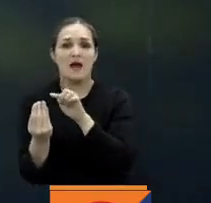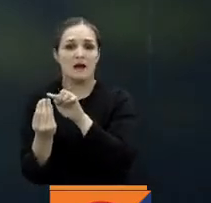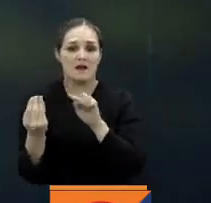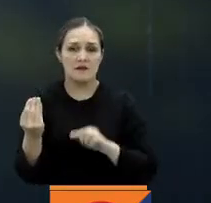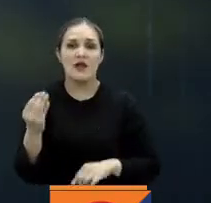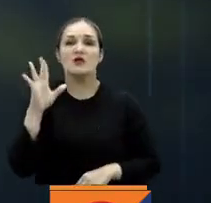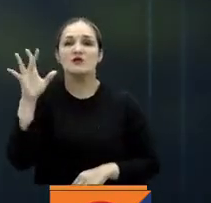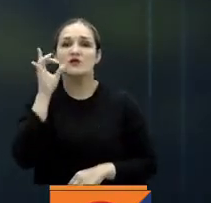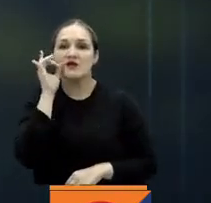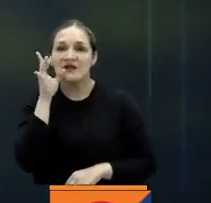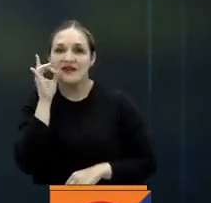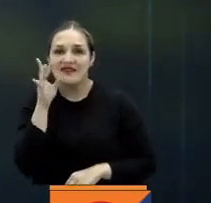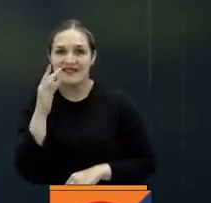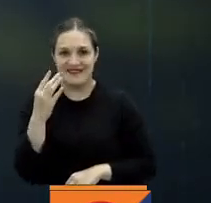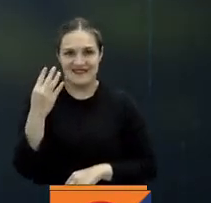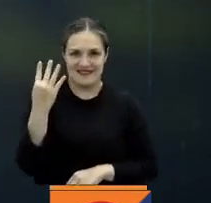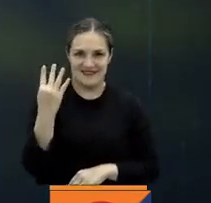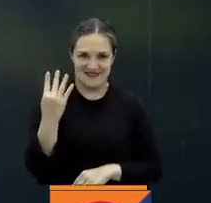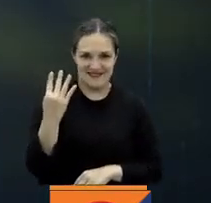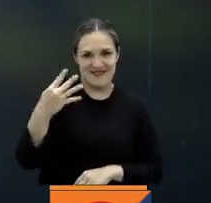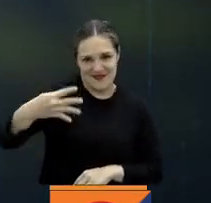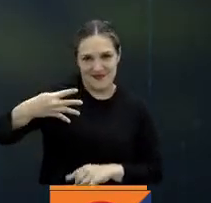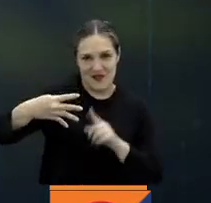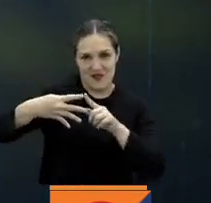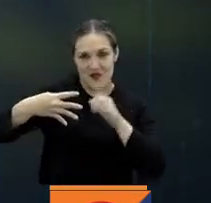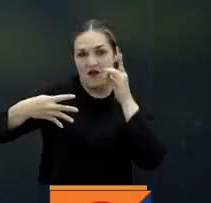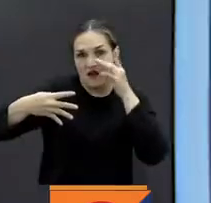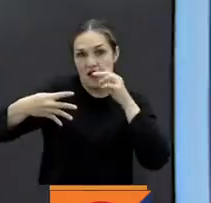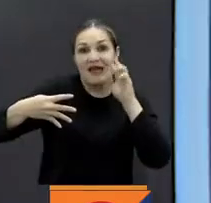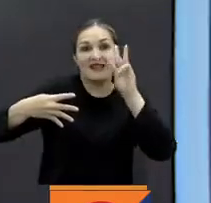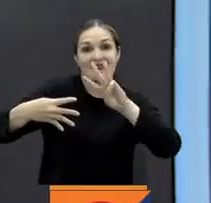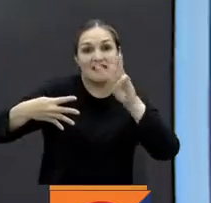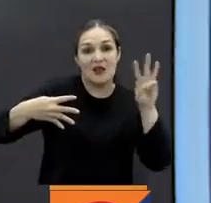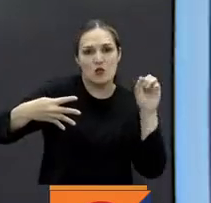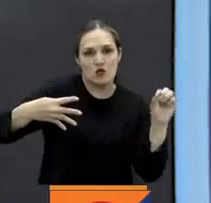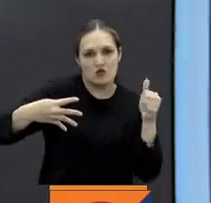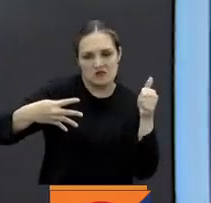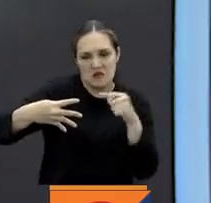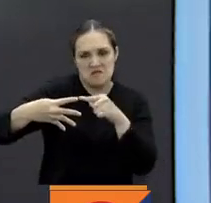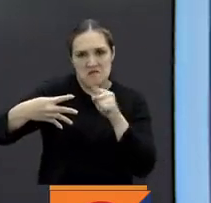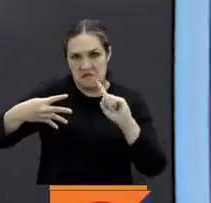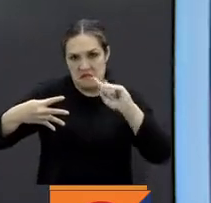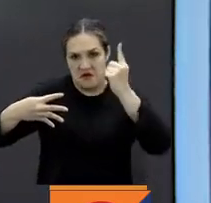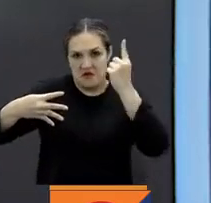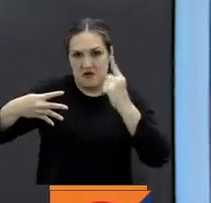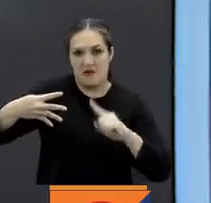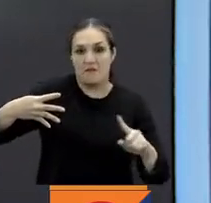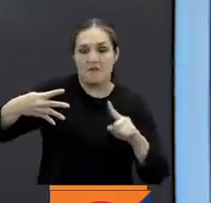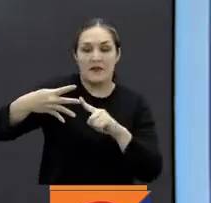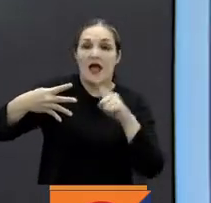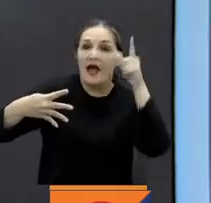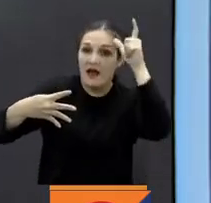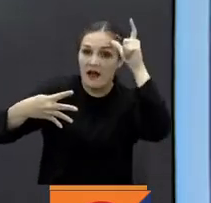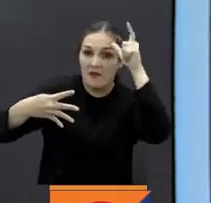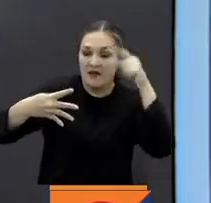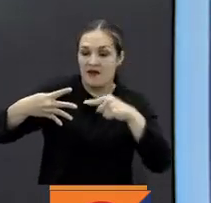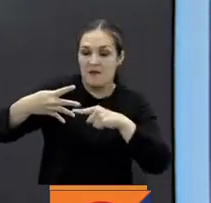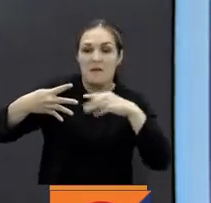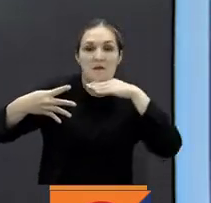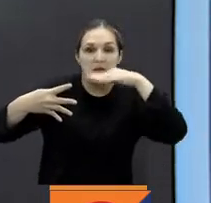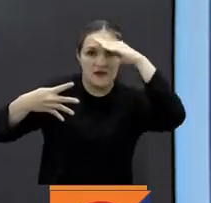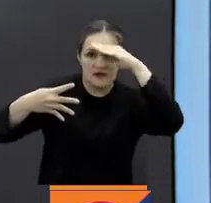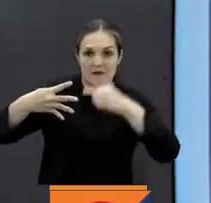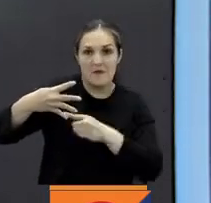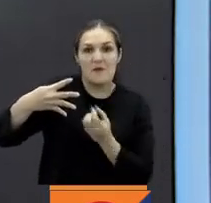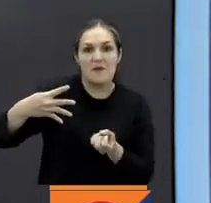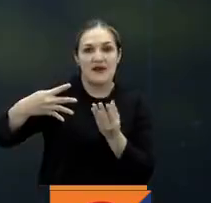con Águila Dorado por las 33 unidades que alcanzó. Entonces está como cabeza de este grupo. América, Medellín y